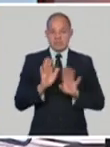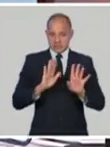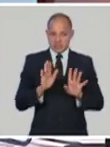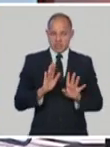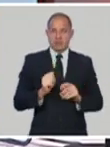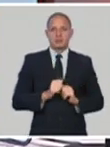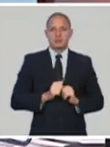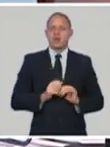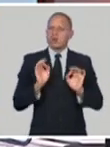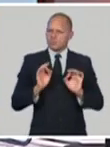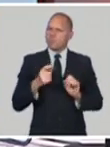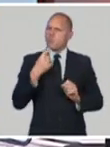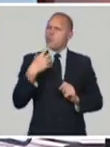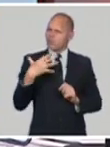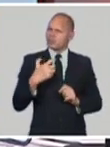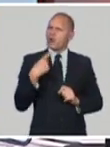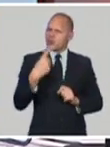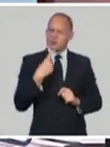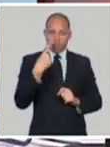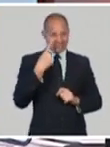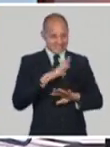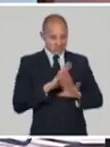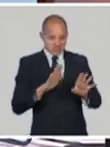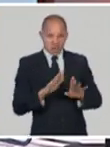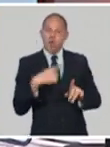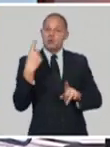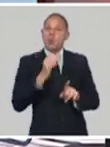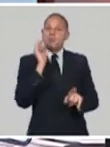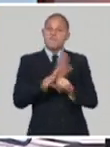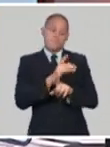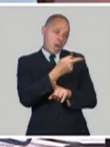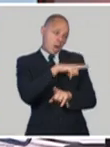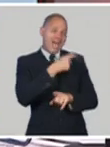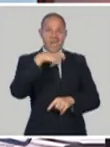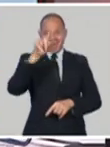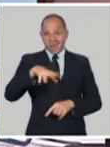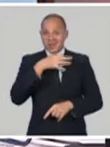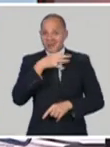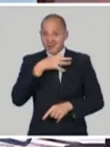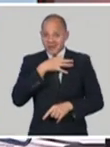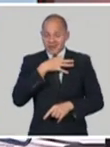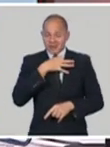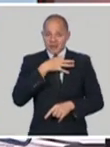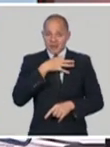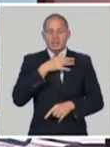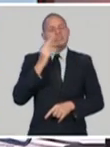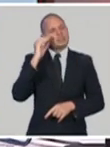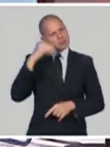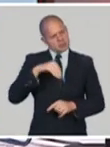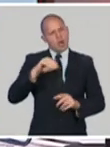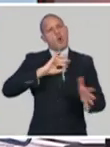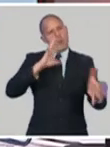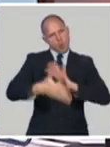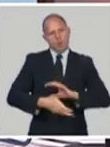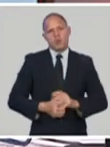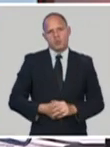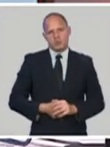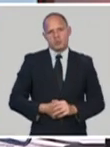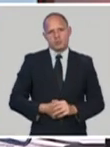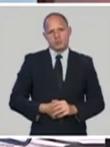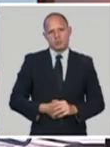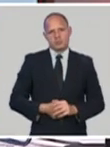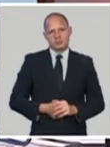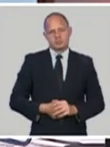reconocer que hemos hecho la tarea de ordenamiento en un momento complejo.